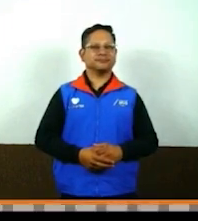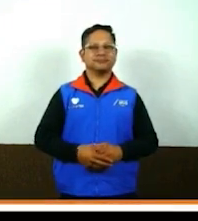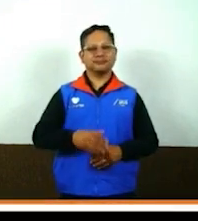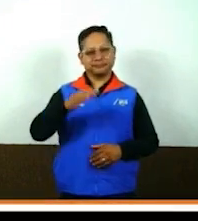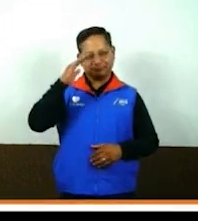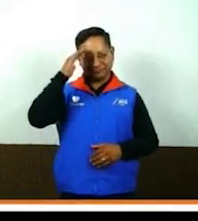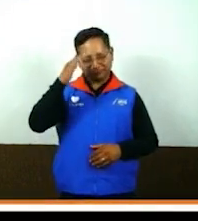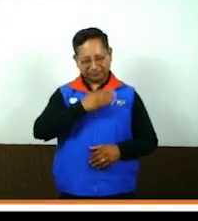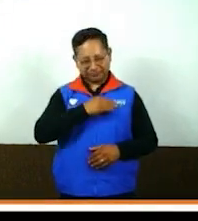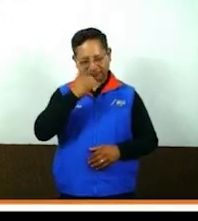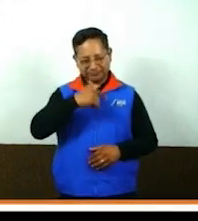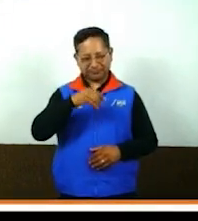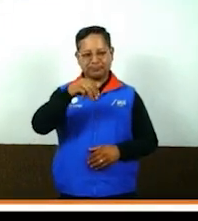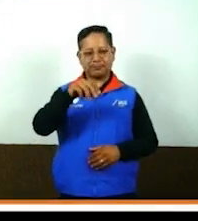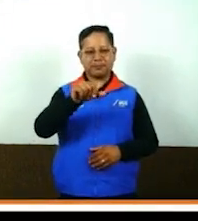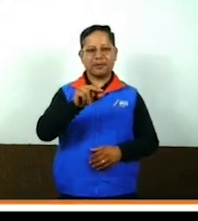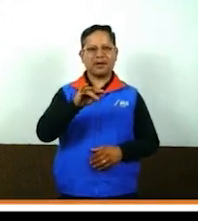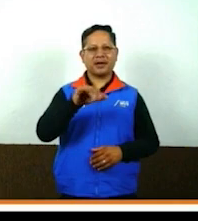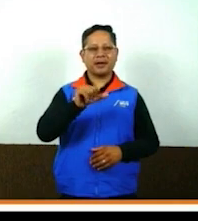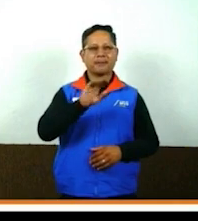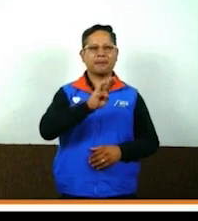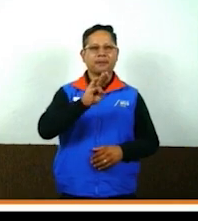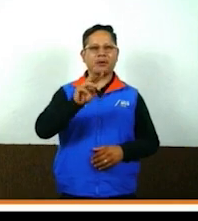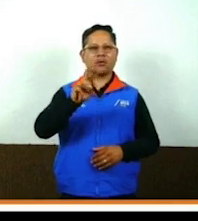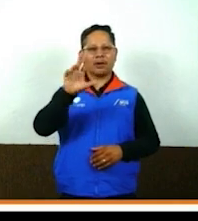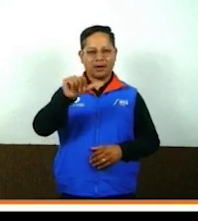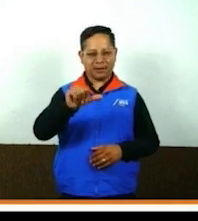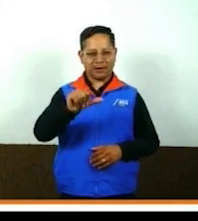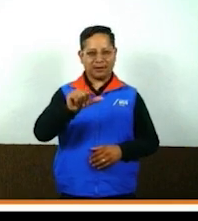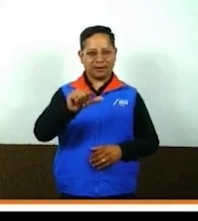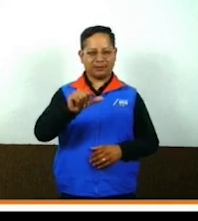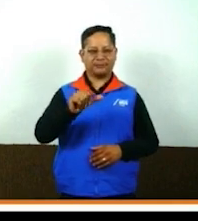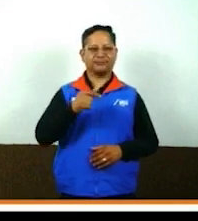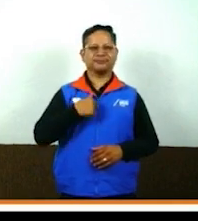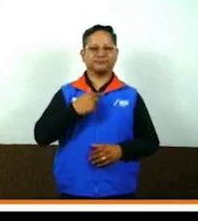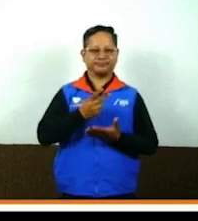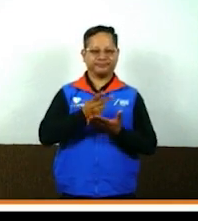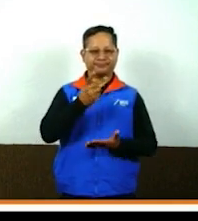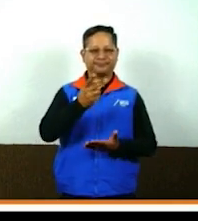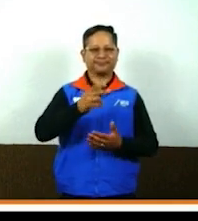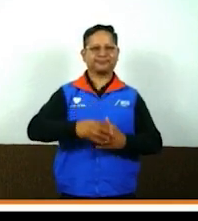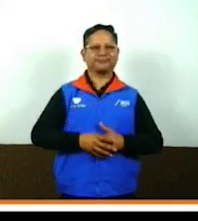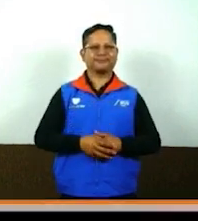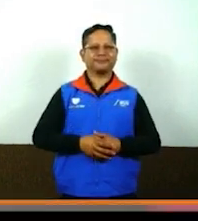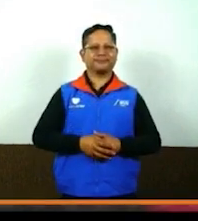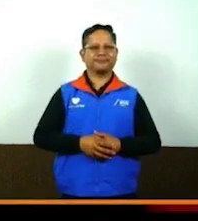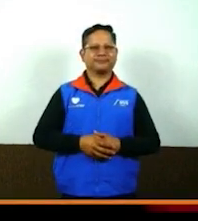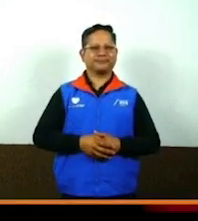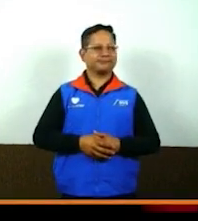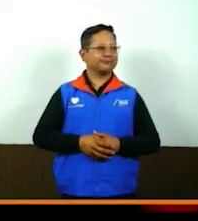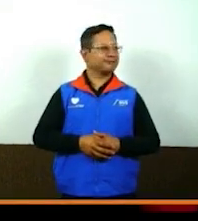Hola, buenas noches, Mariana Martínez de BBVA, 23 años con el distintivo.